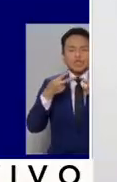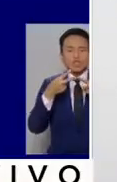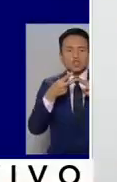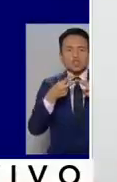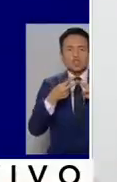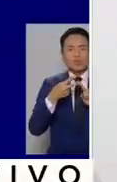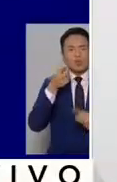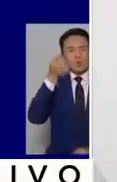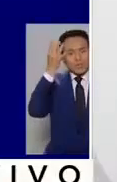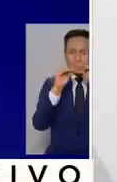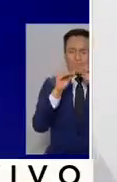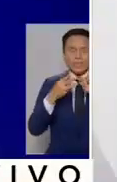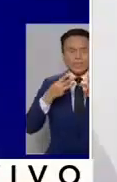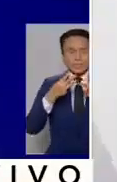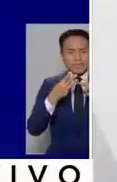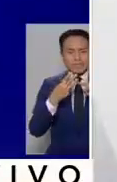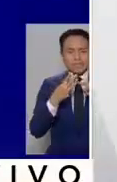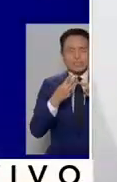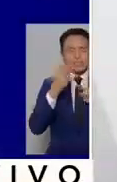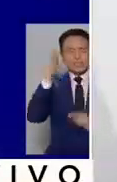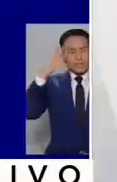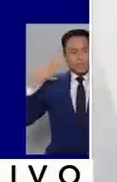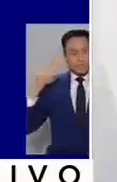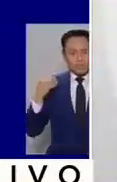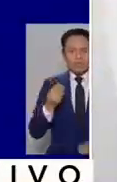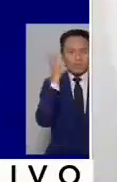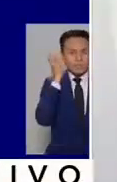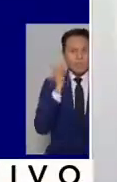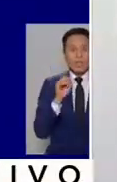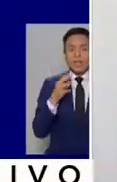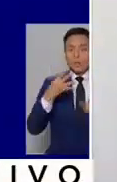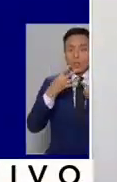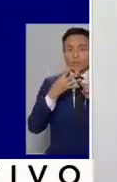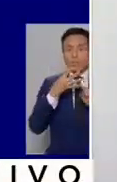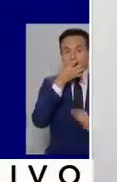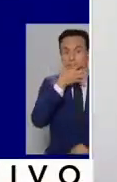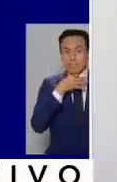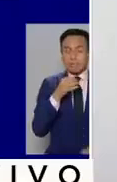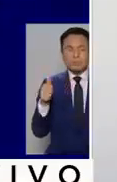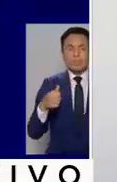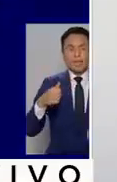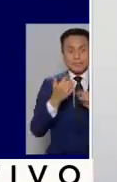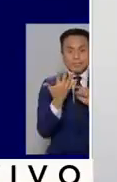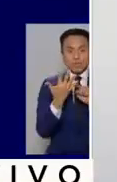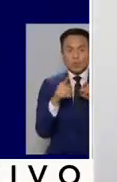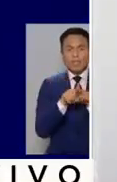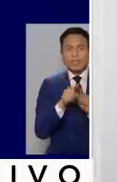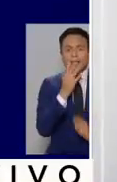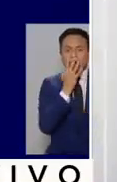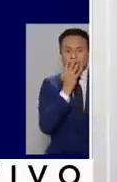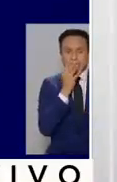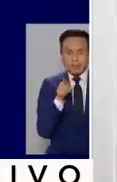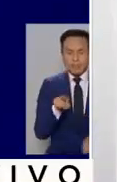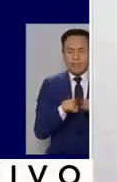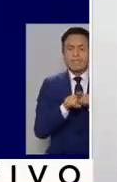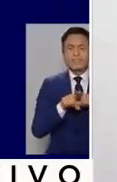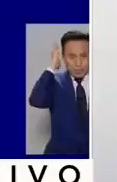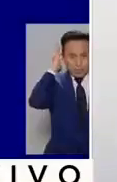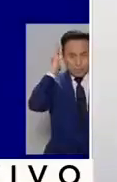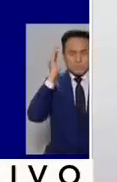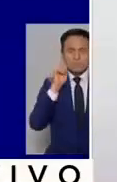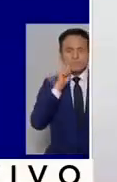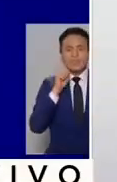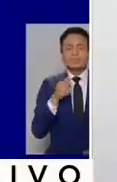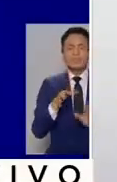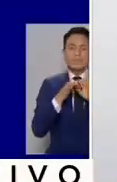cierta forma este debate. Desde diversos sectores apuntan a que justamente se le vio inseguro, principalmente lo que tiene relación con la materia